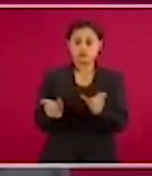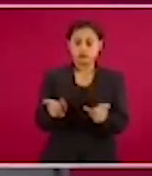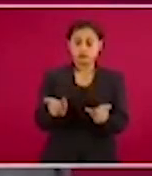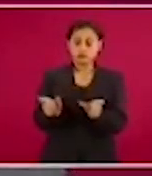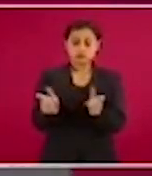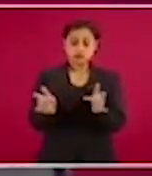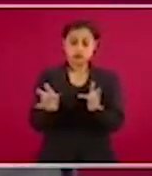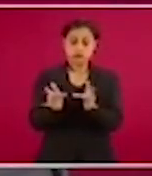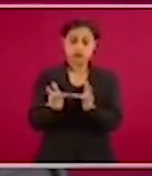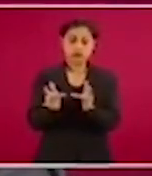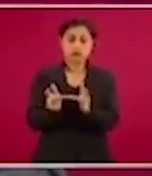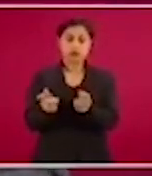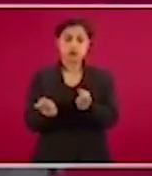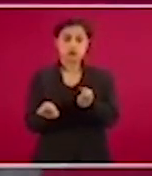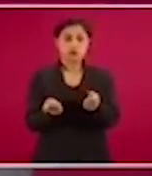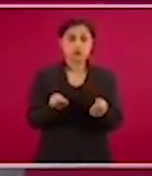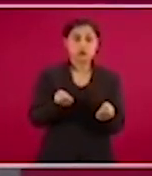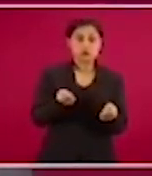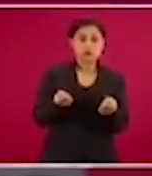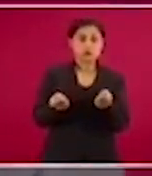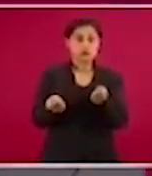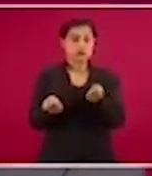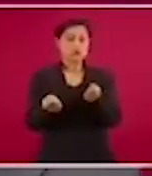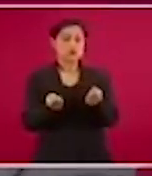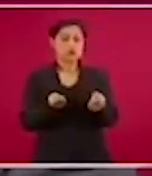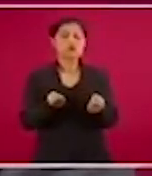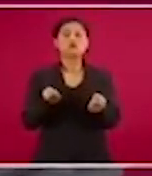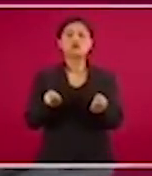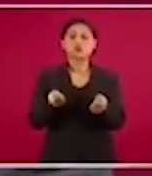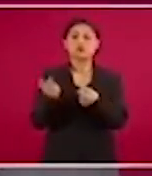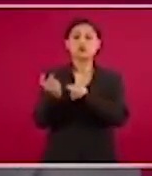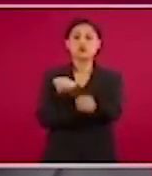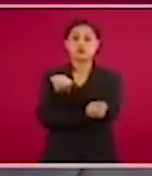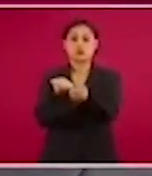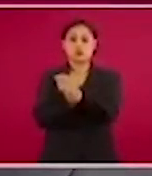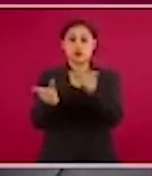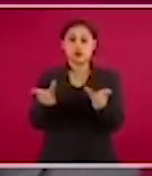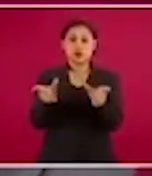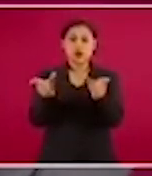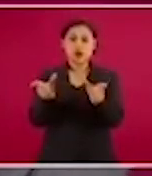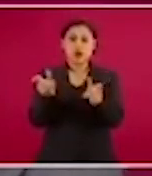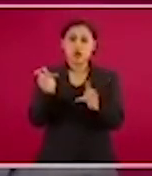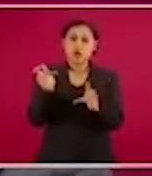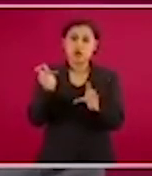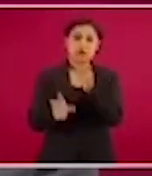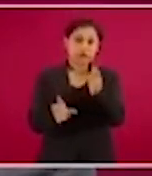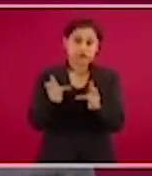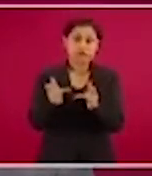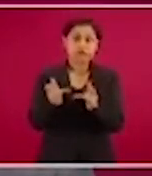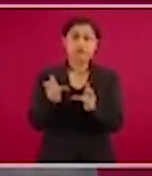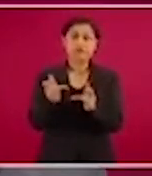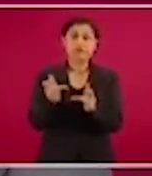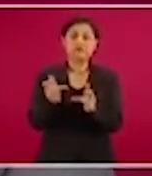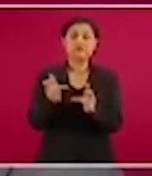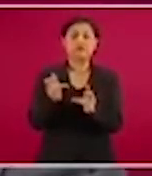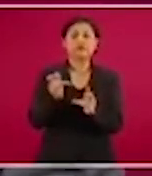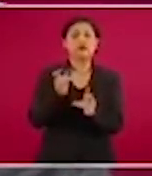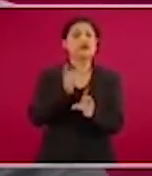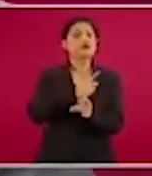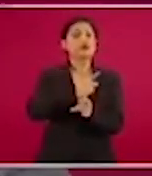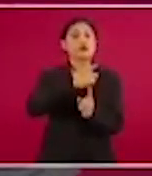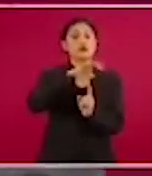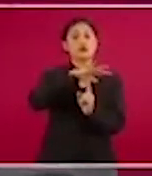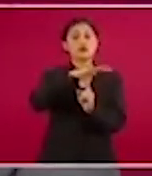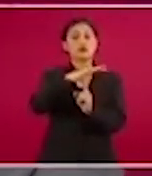cuando fallan en sus actuadores falló uno e inclinó como decían ahí se inclinó sólo sin